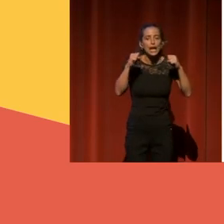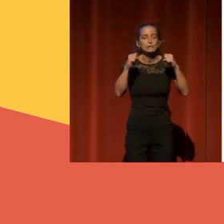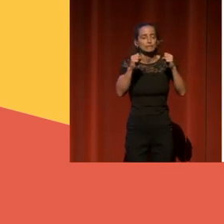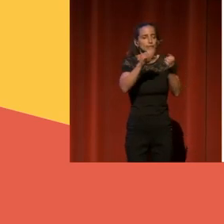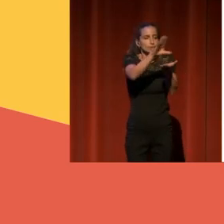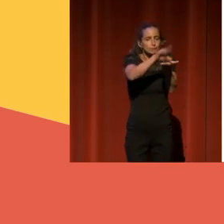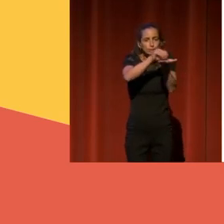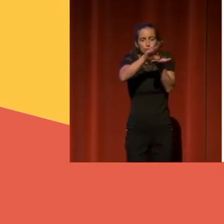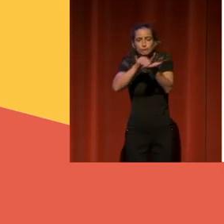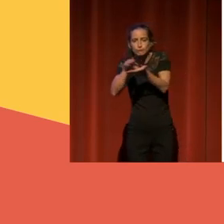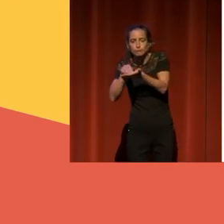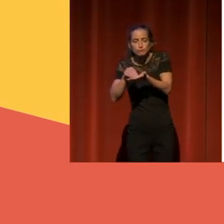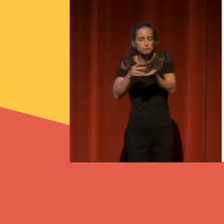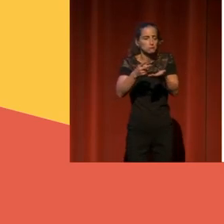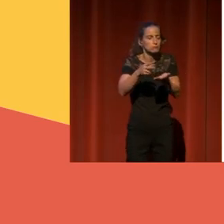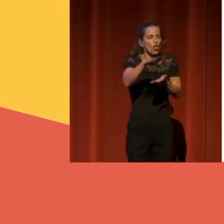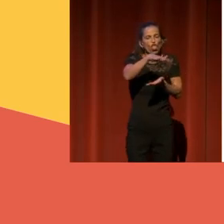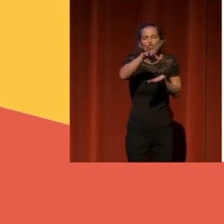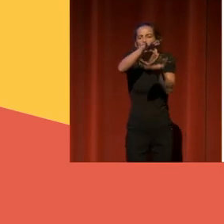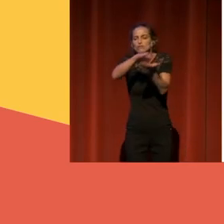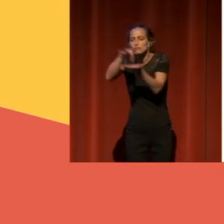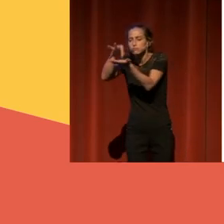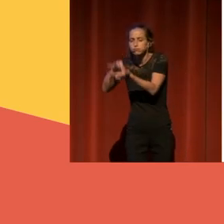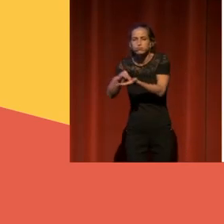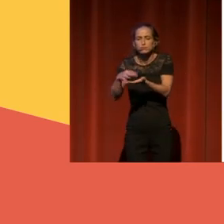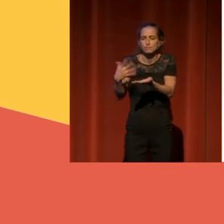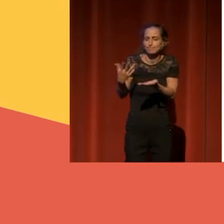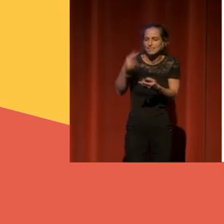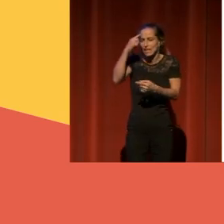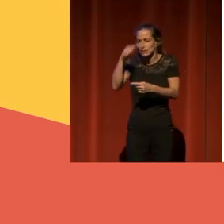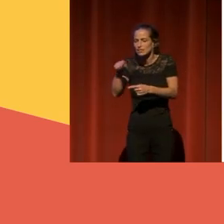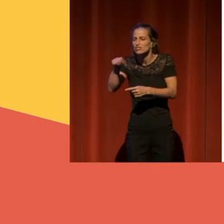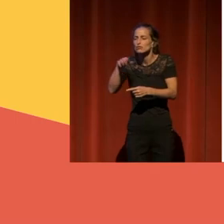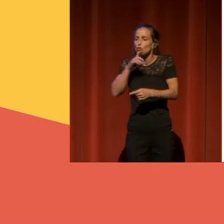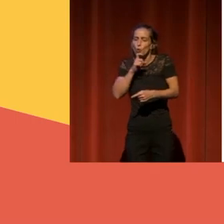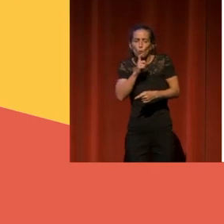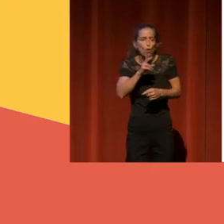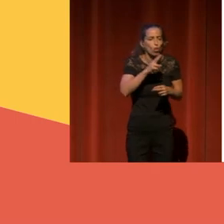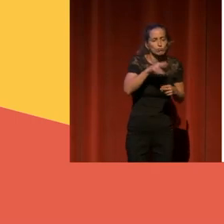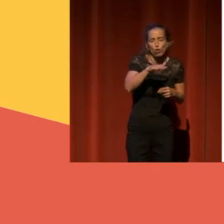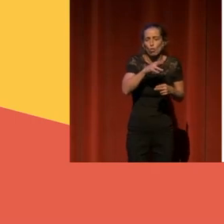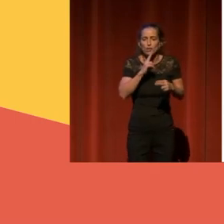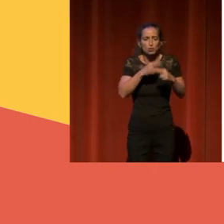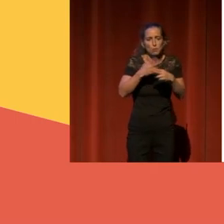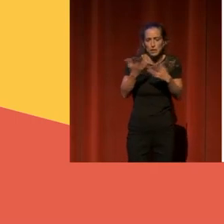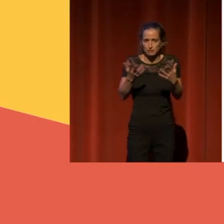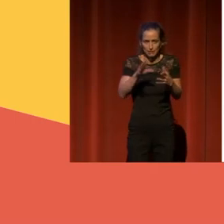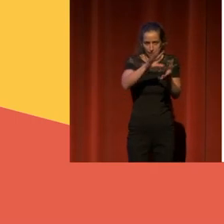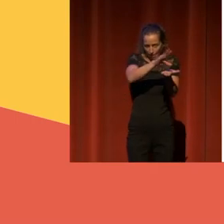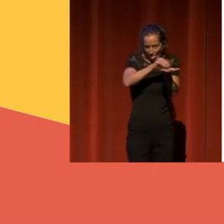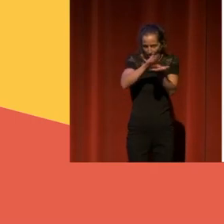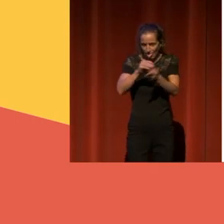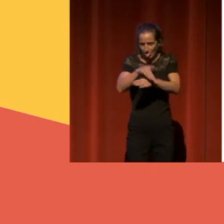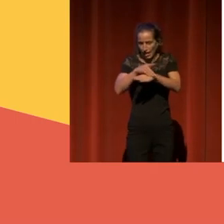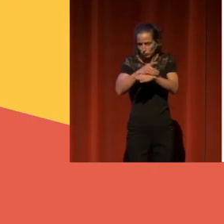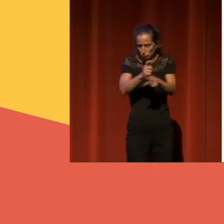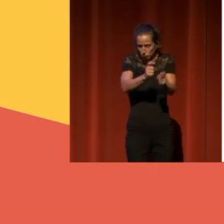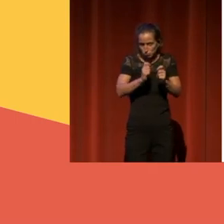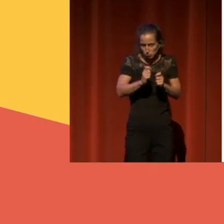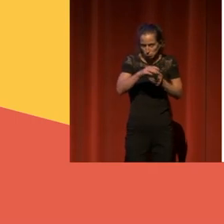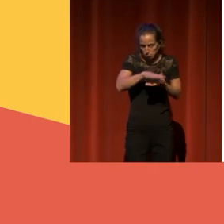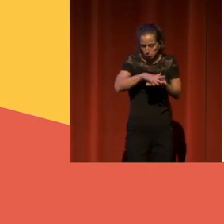como os digo, ubicarlas, ponerles nombre, ponerles cara y poder luego trabajar con los datos. En ese contexto ha